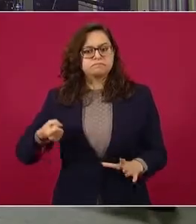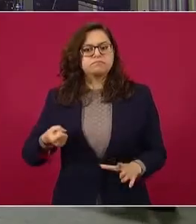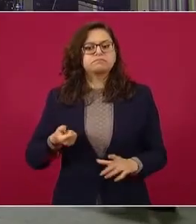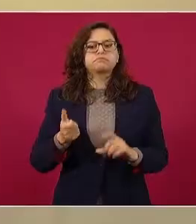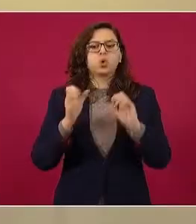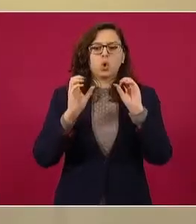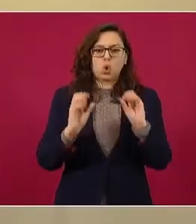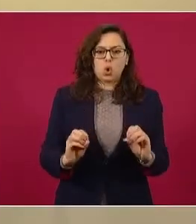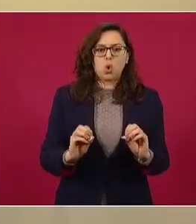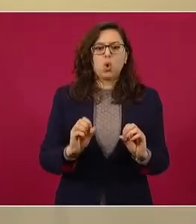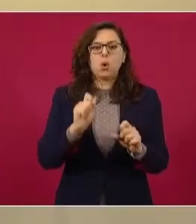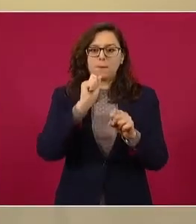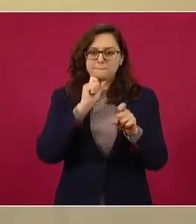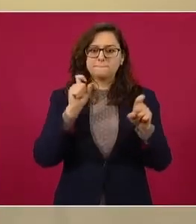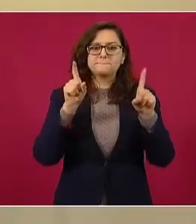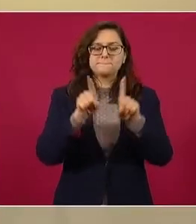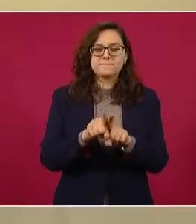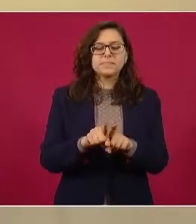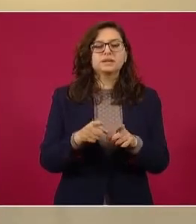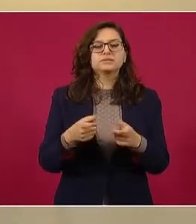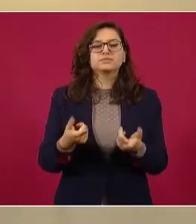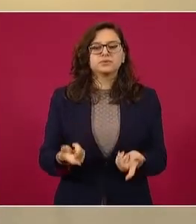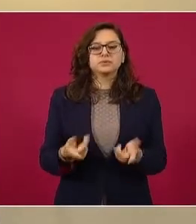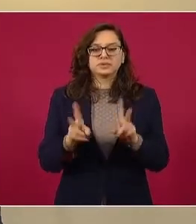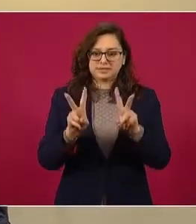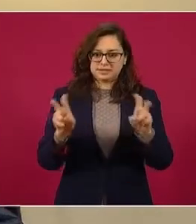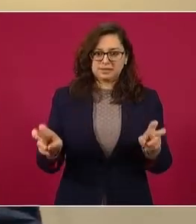los astilleros